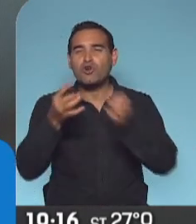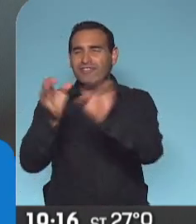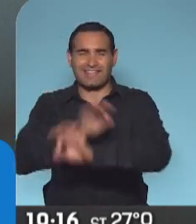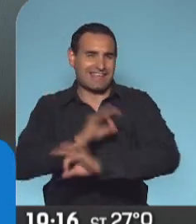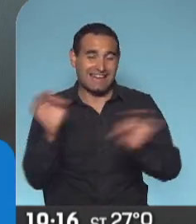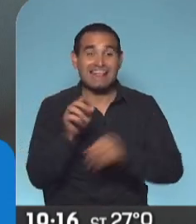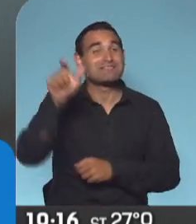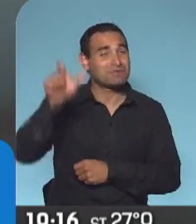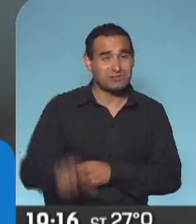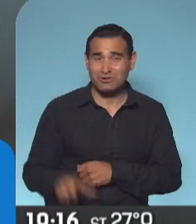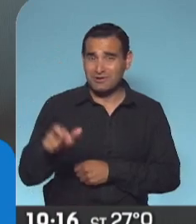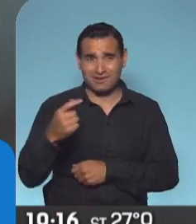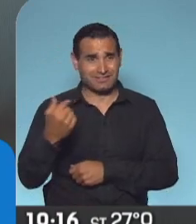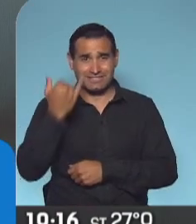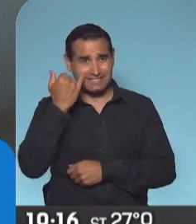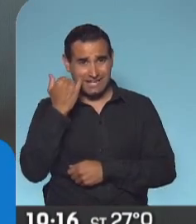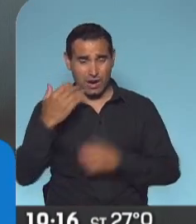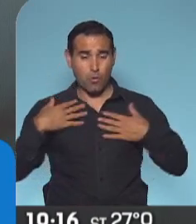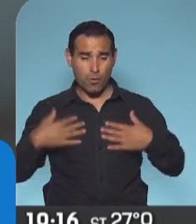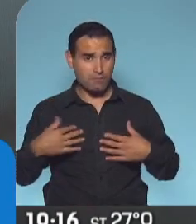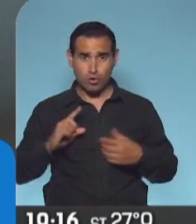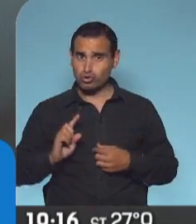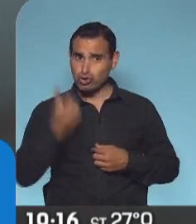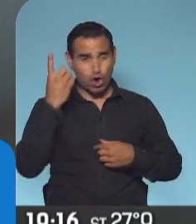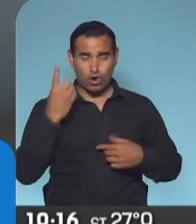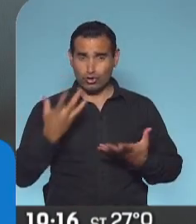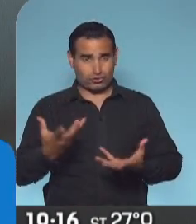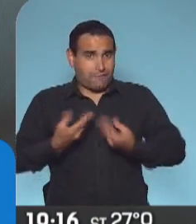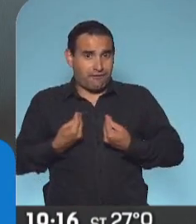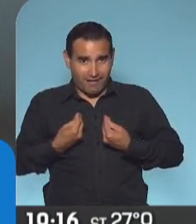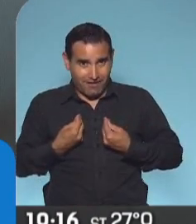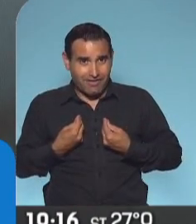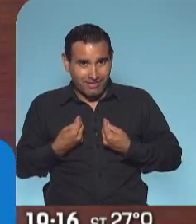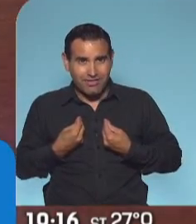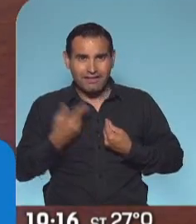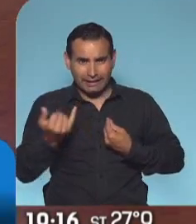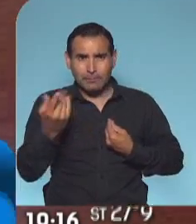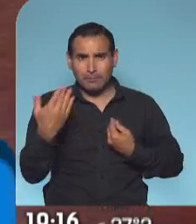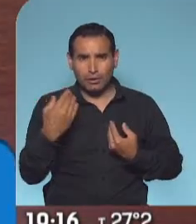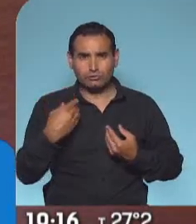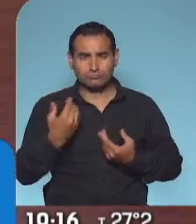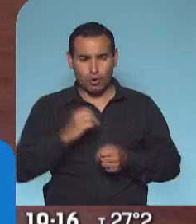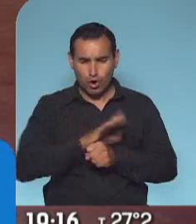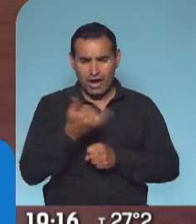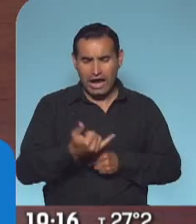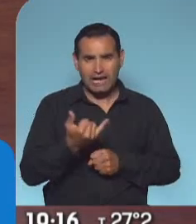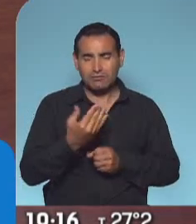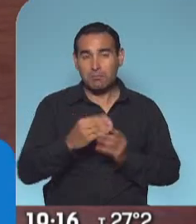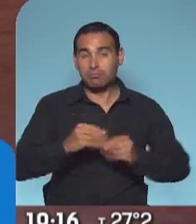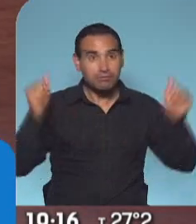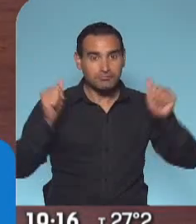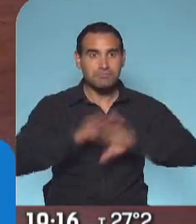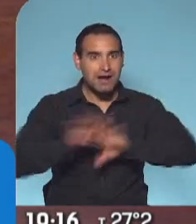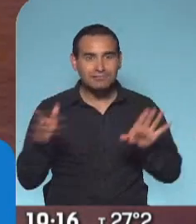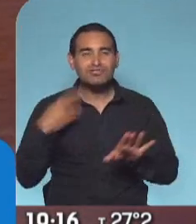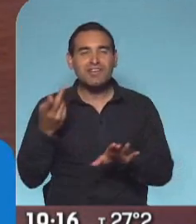ese paciente está protegido por los anticuerpos que generó teniendo contacto con el coronavirus y no volverá a enfermar.